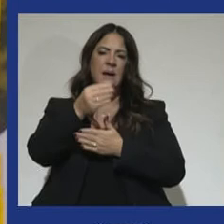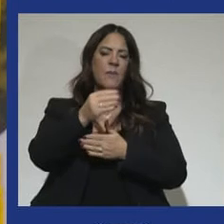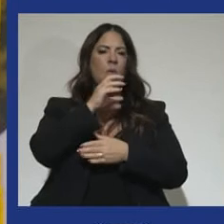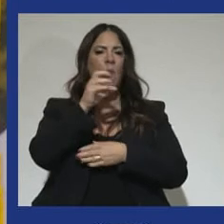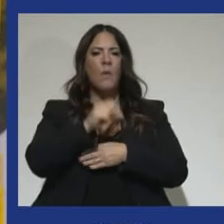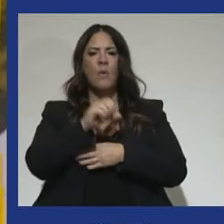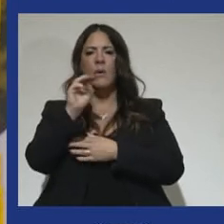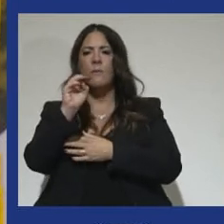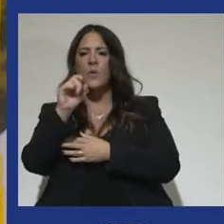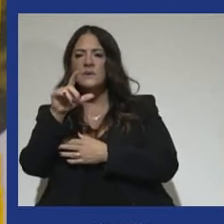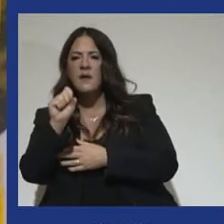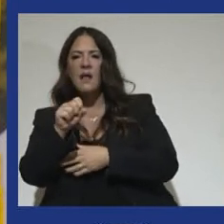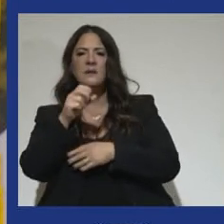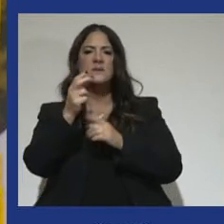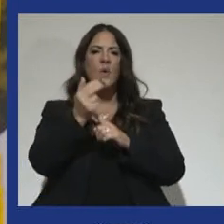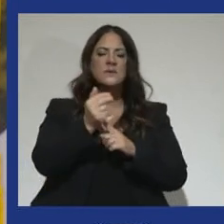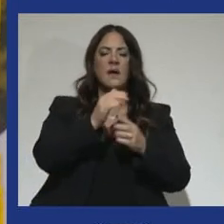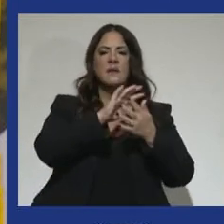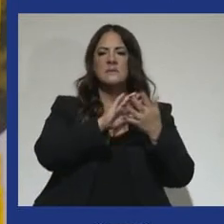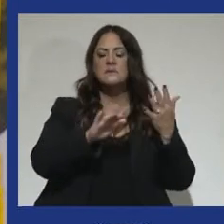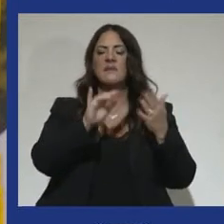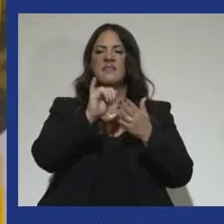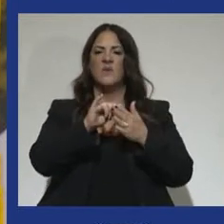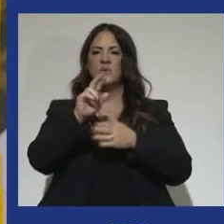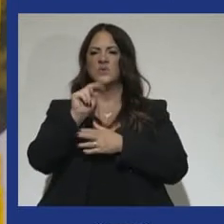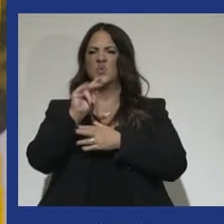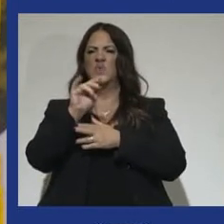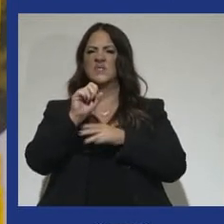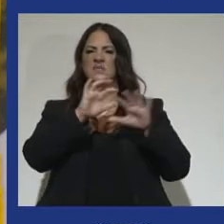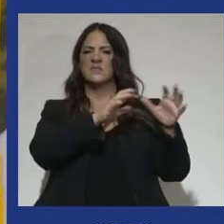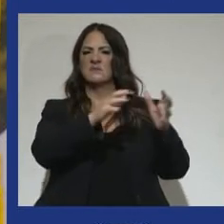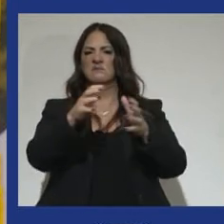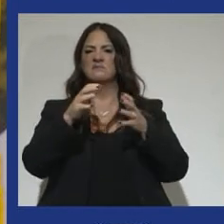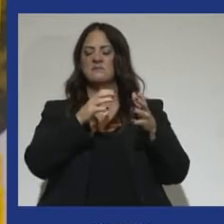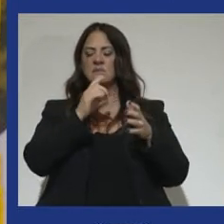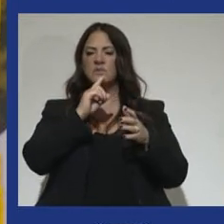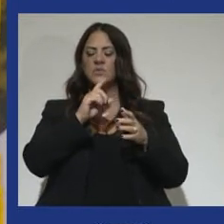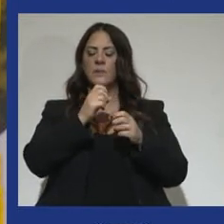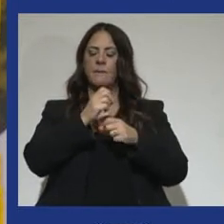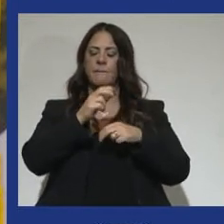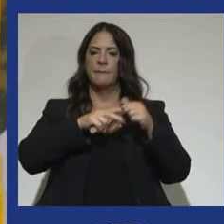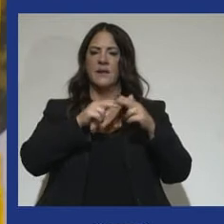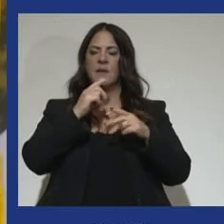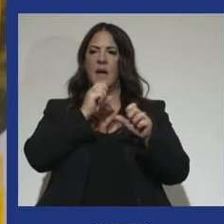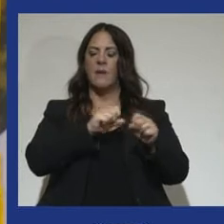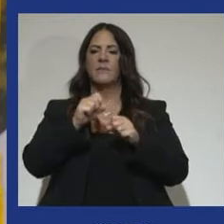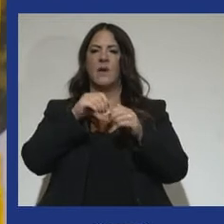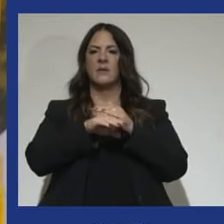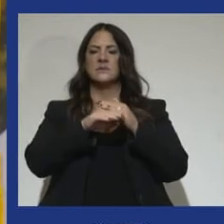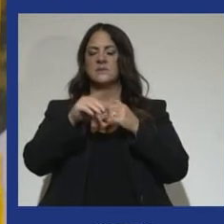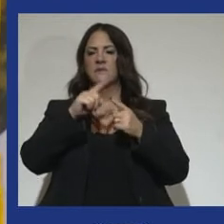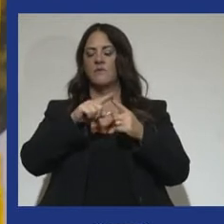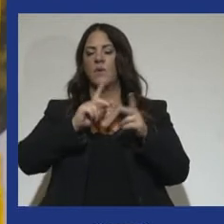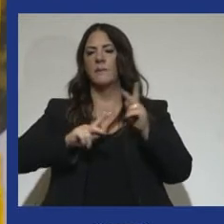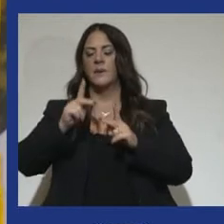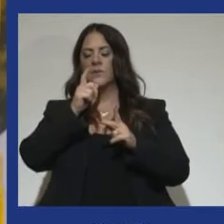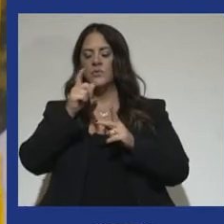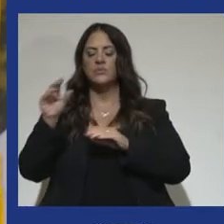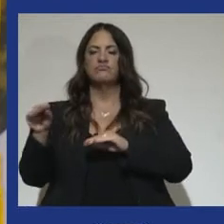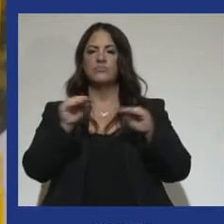comprar moteles por el estado para proporcionar viviendas buenas de bajo costo